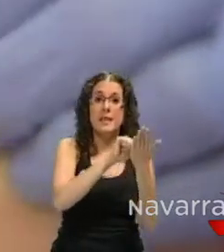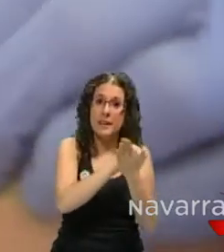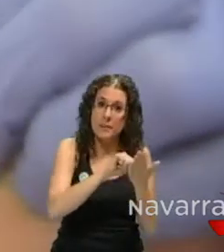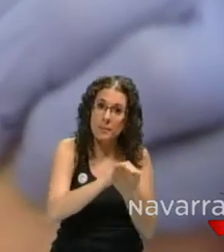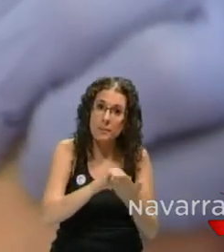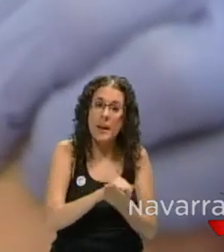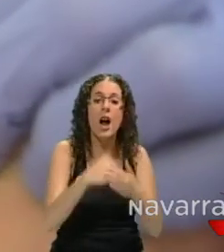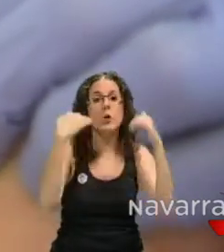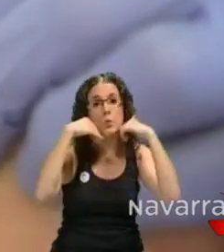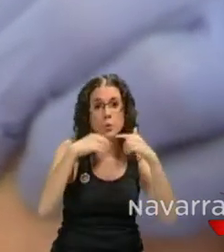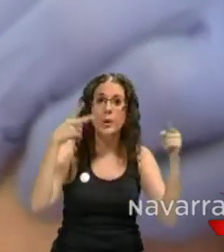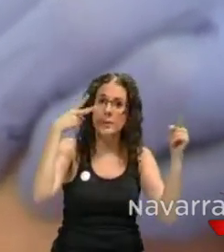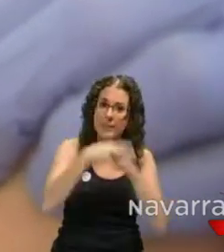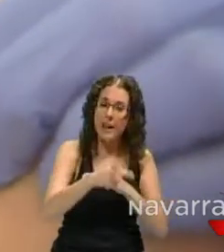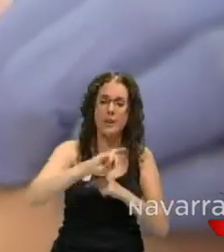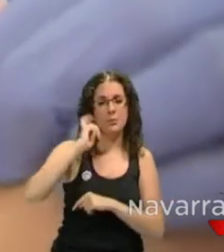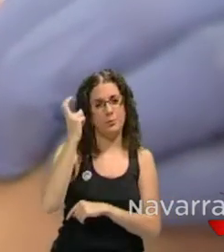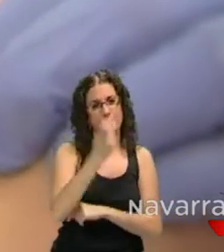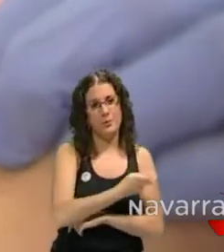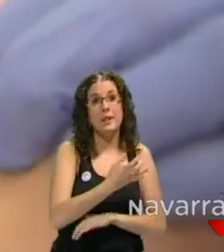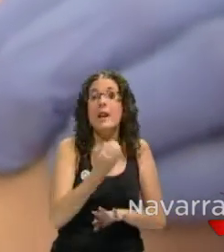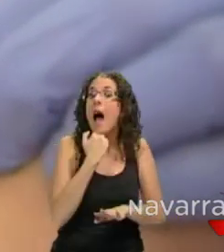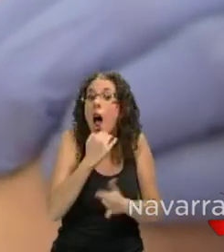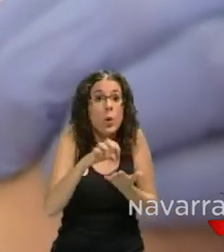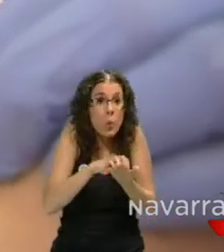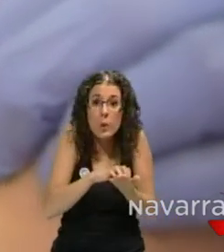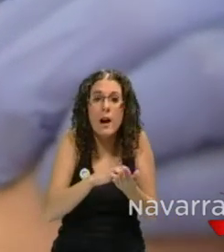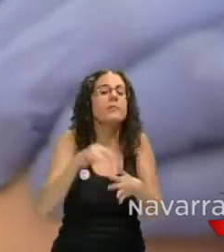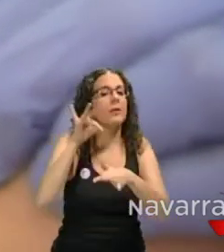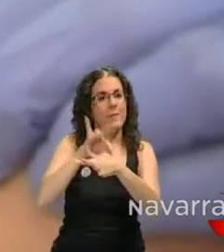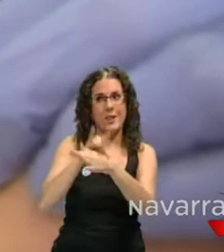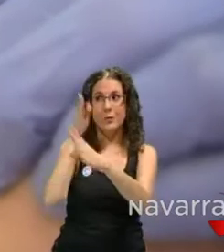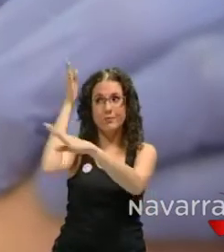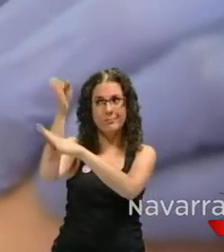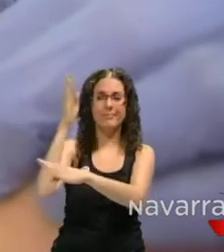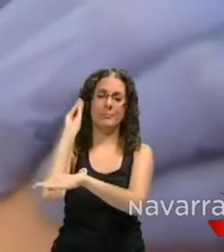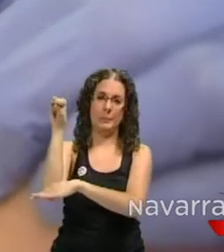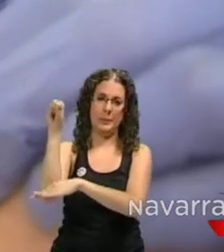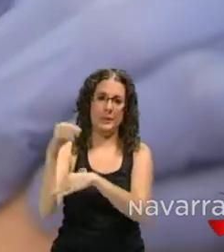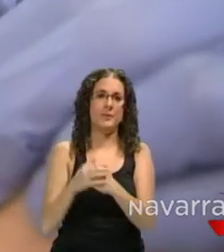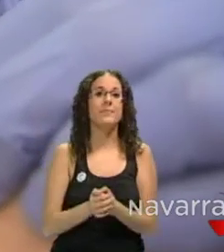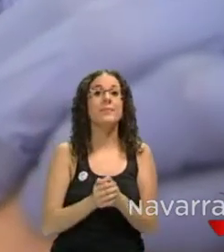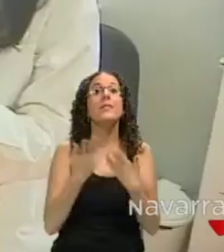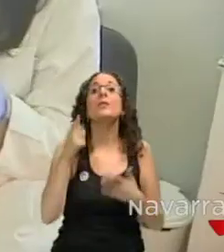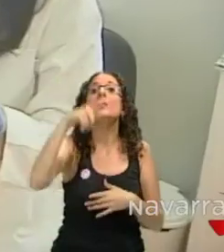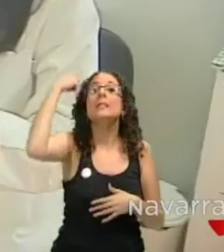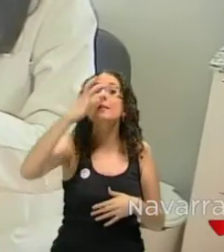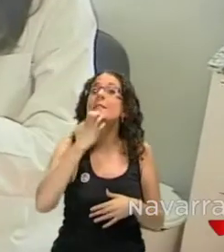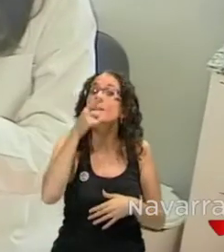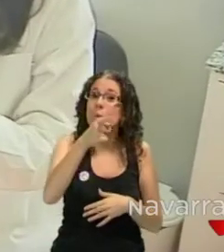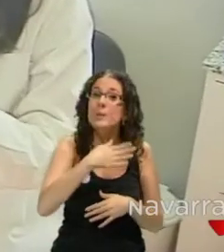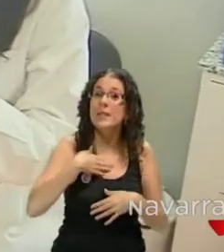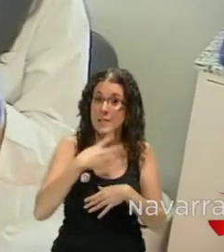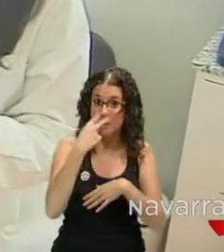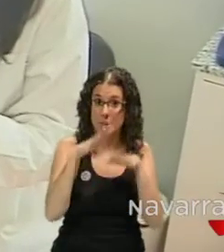vigilarse, ¿vale? Y ante cualquier duda, acudir a un especialista. Así que ya lo sabes, si quieres unos pies perfectos, no solo vale pintarse las